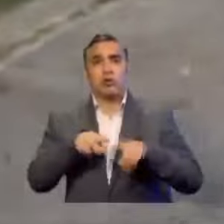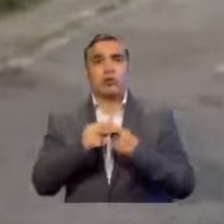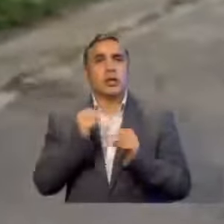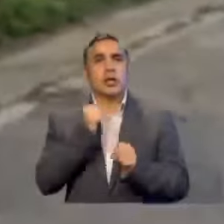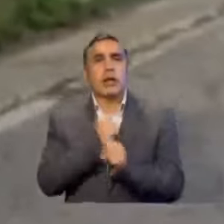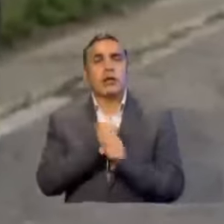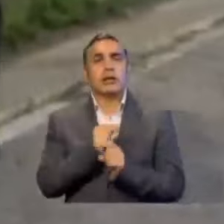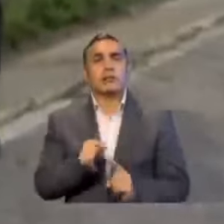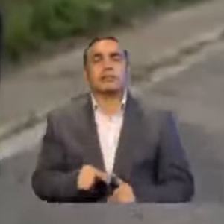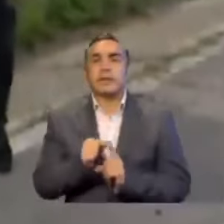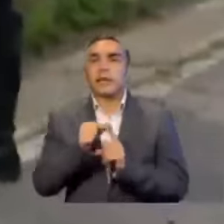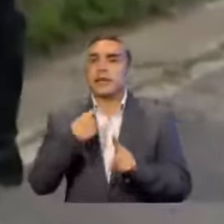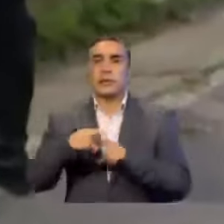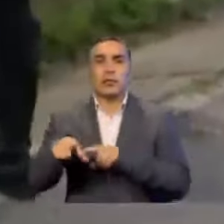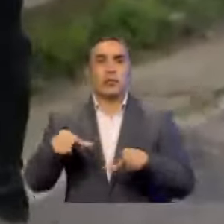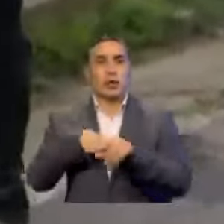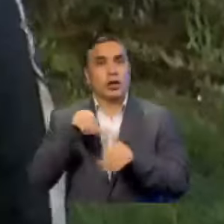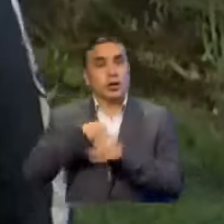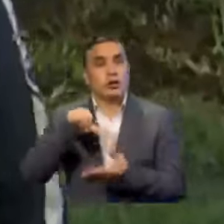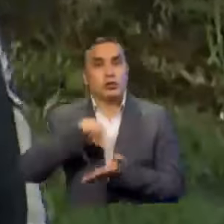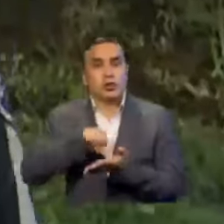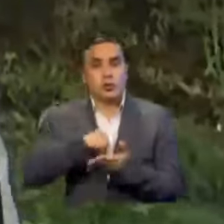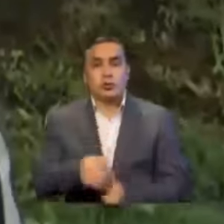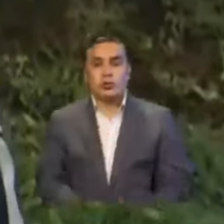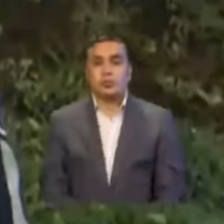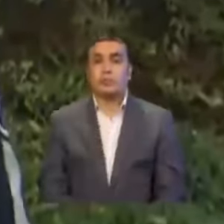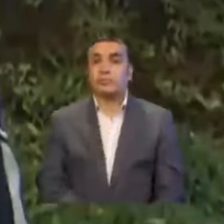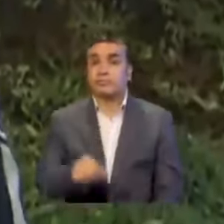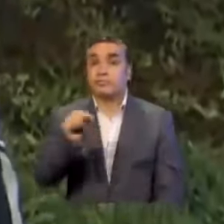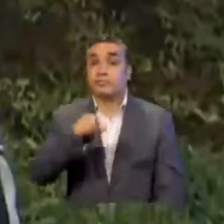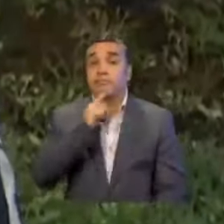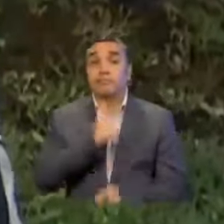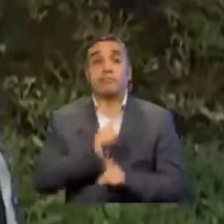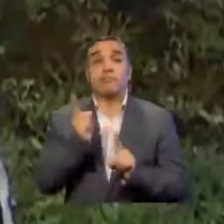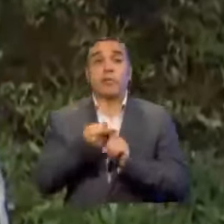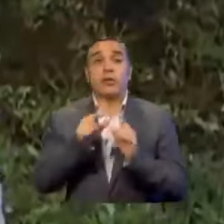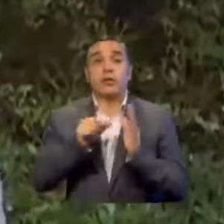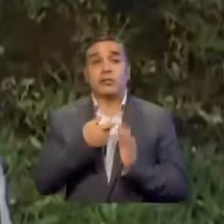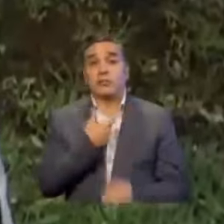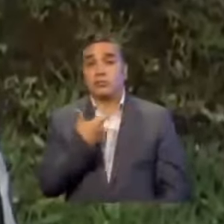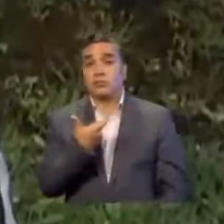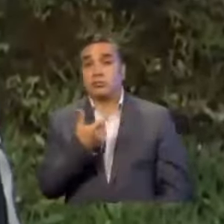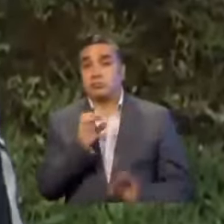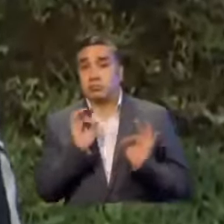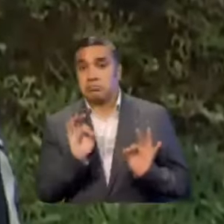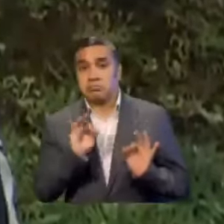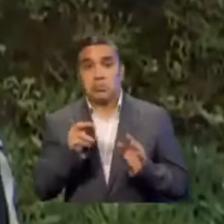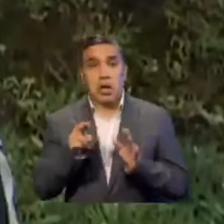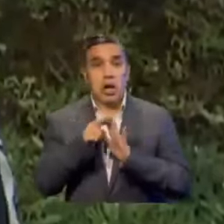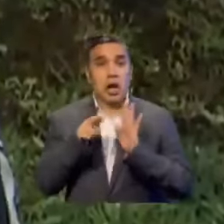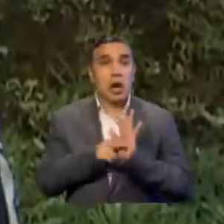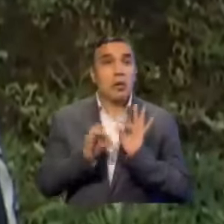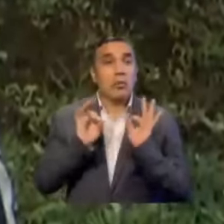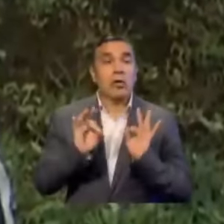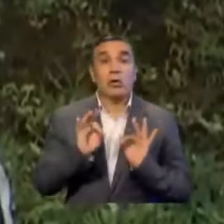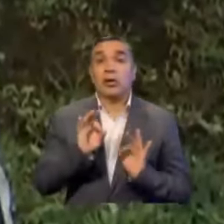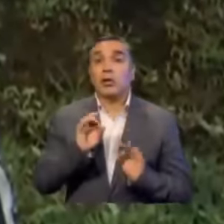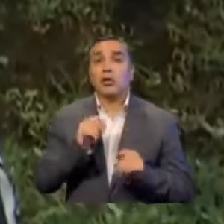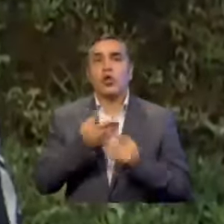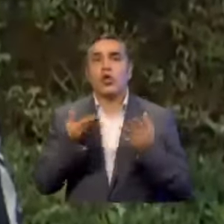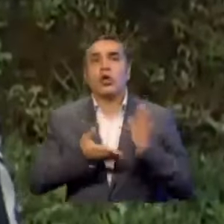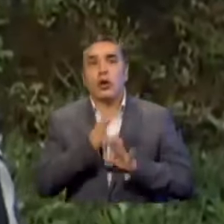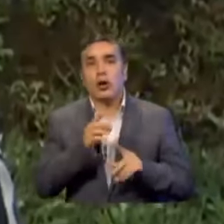un operativo en distintos puntos de la ciudad. Así es, se verificó la documentación del conductor y del vehículo, asimismo como no tenía